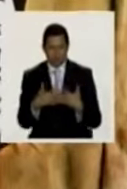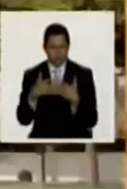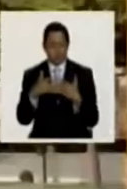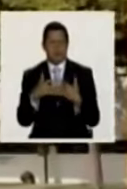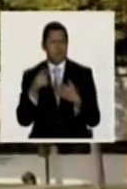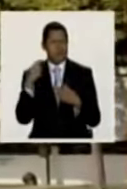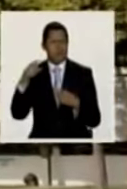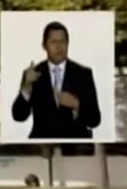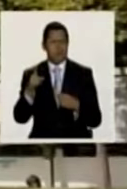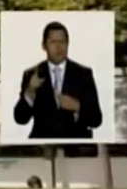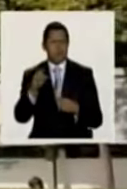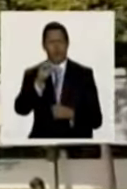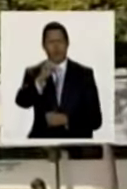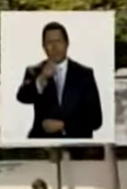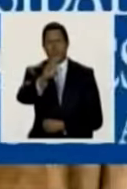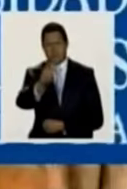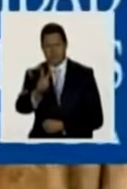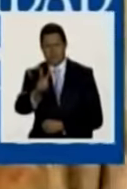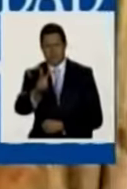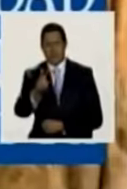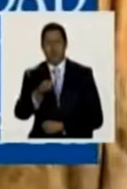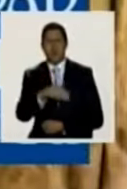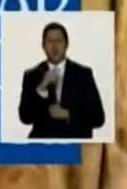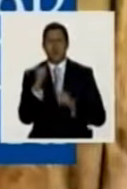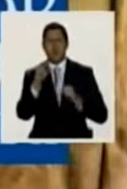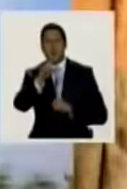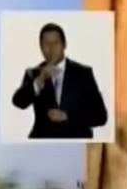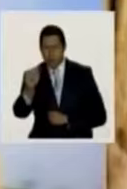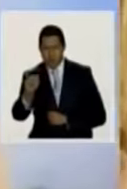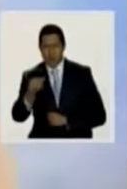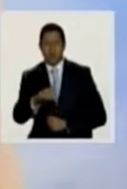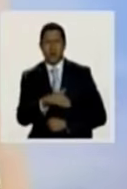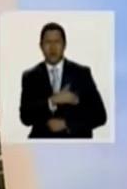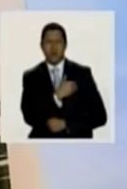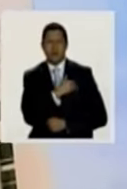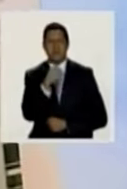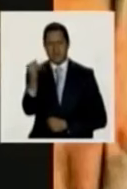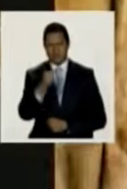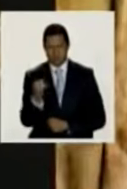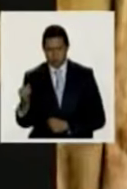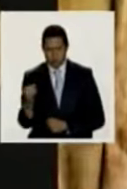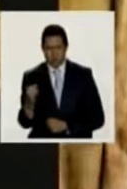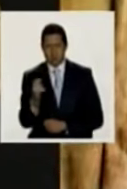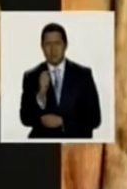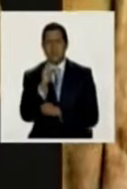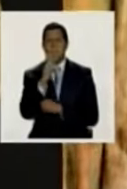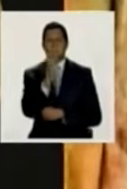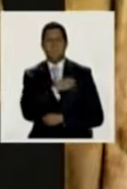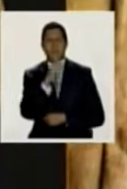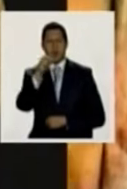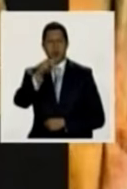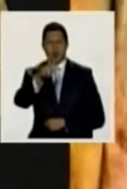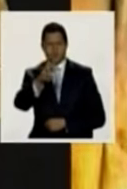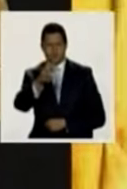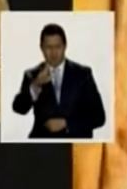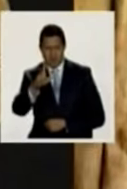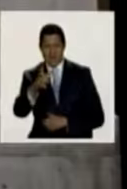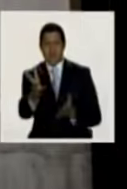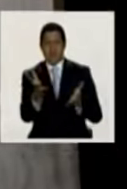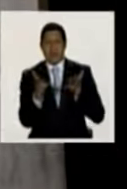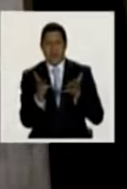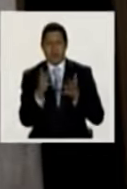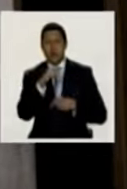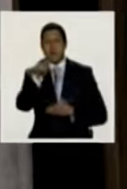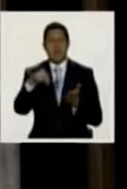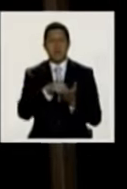Unidos, la Universidad Central de Venezuela, la Universidad de los Andes y la Universidad del Zulia. Fue nominado al Premio Nobel y ganó el